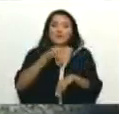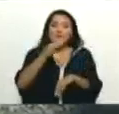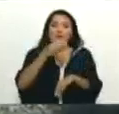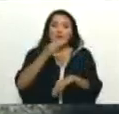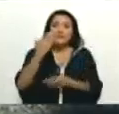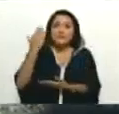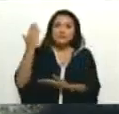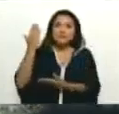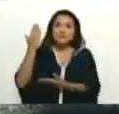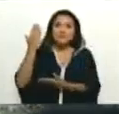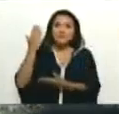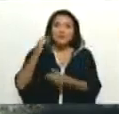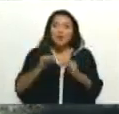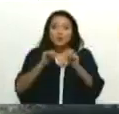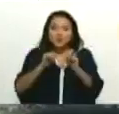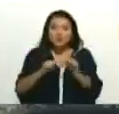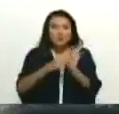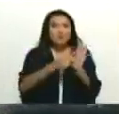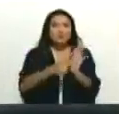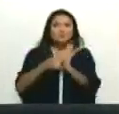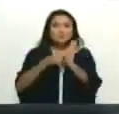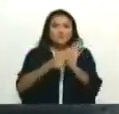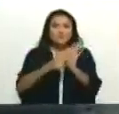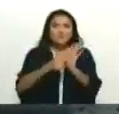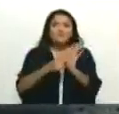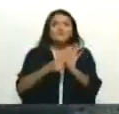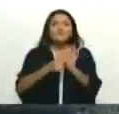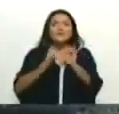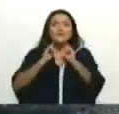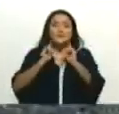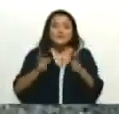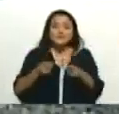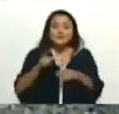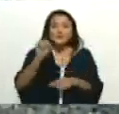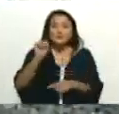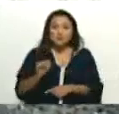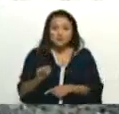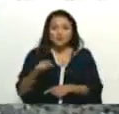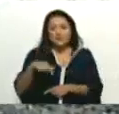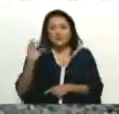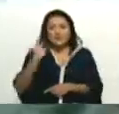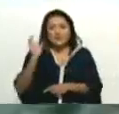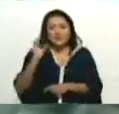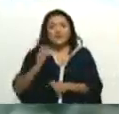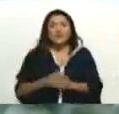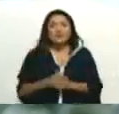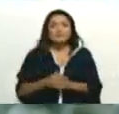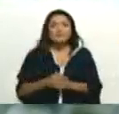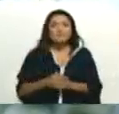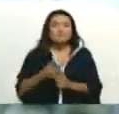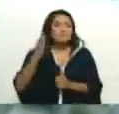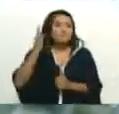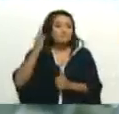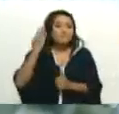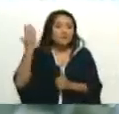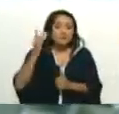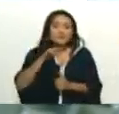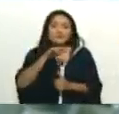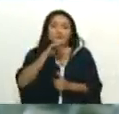continuamos transmitiendo en vivo y directo desde el Cementerio General del Sur. En este momento escuchamos palabras de